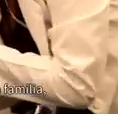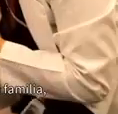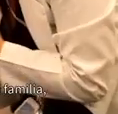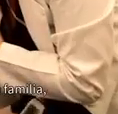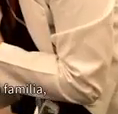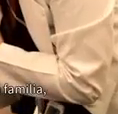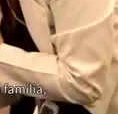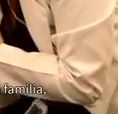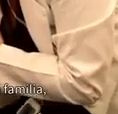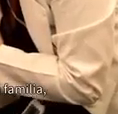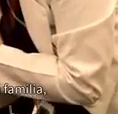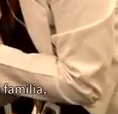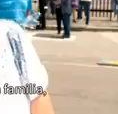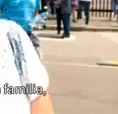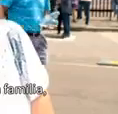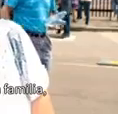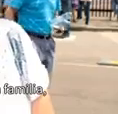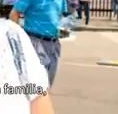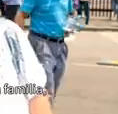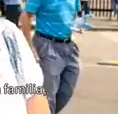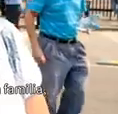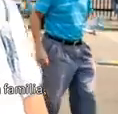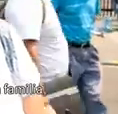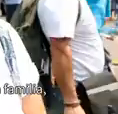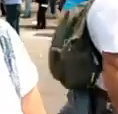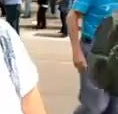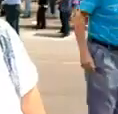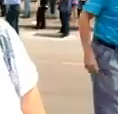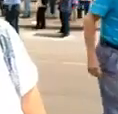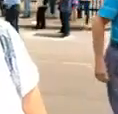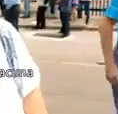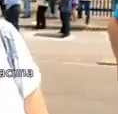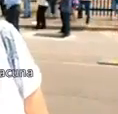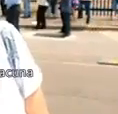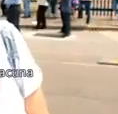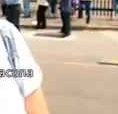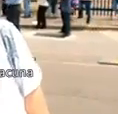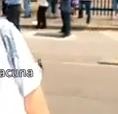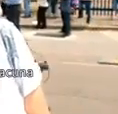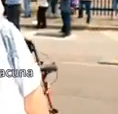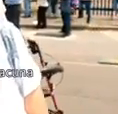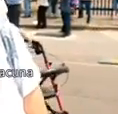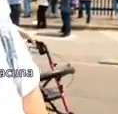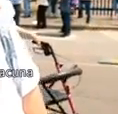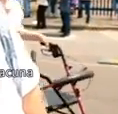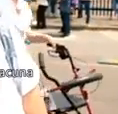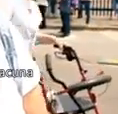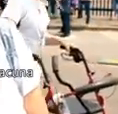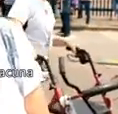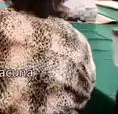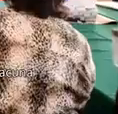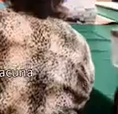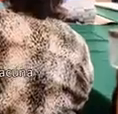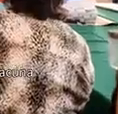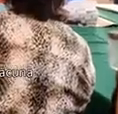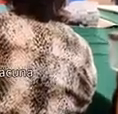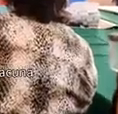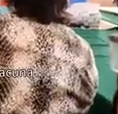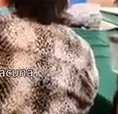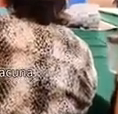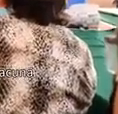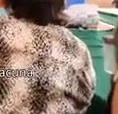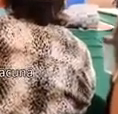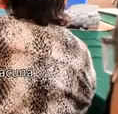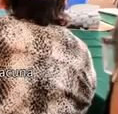Se tienen que vacunar para cuidar a la familia, ¿no? Que eso es más importante ahorita, la